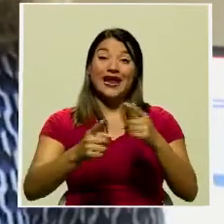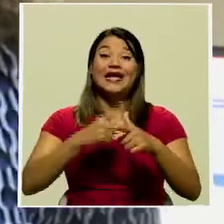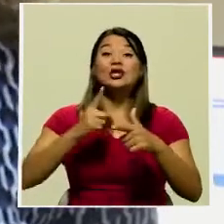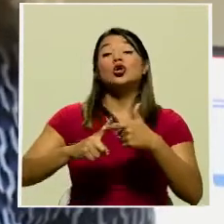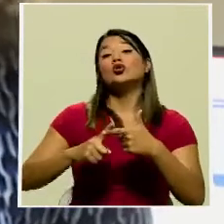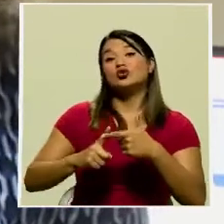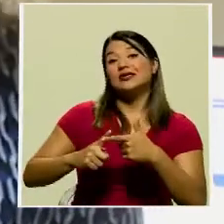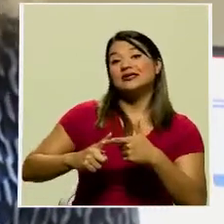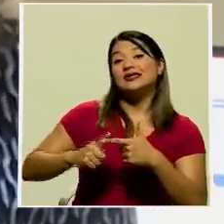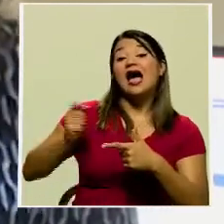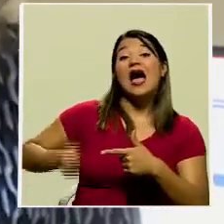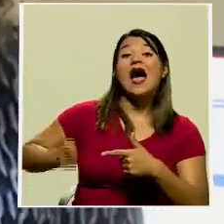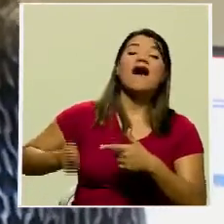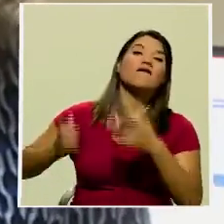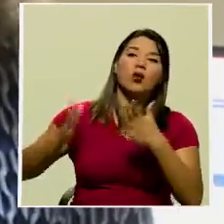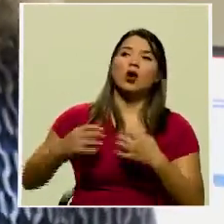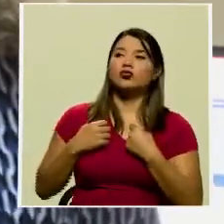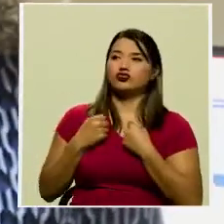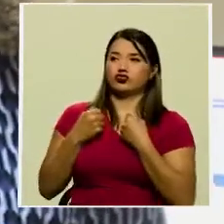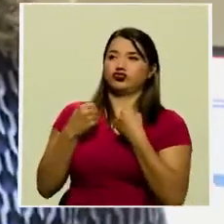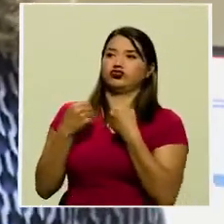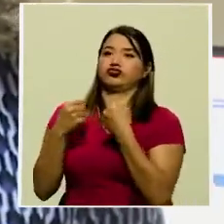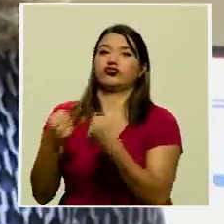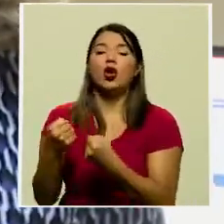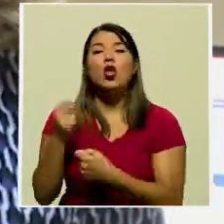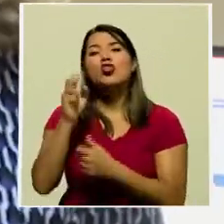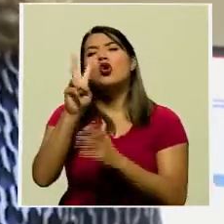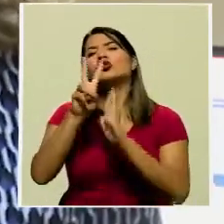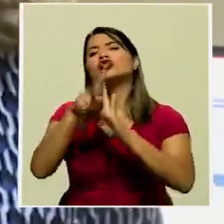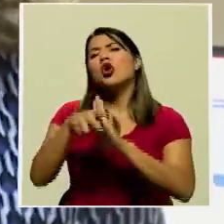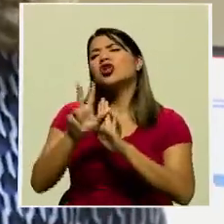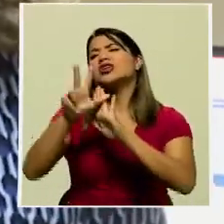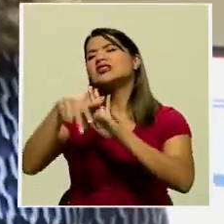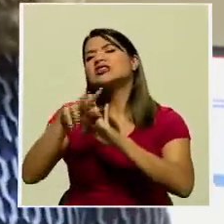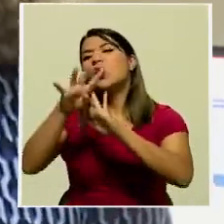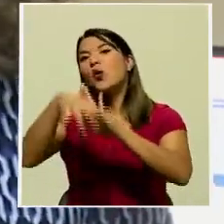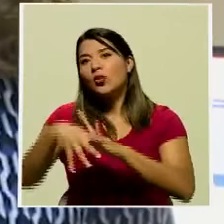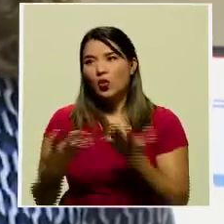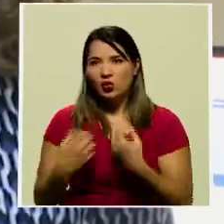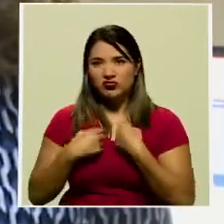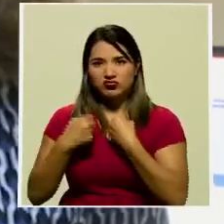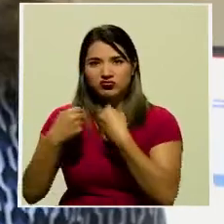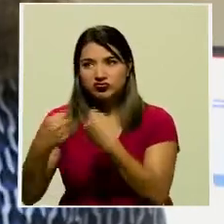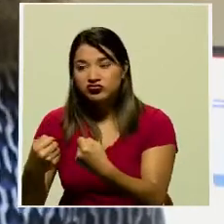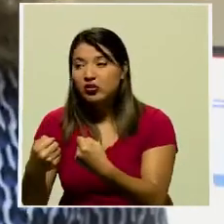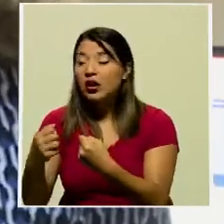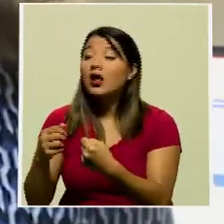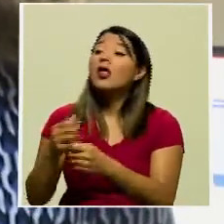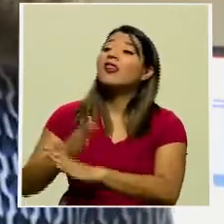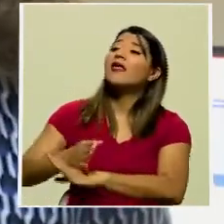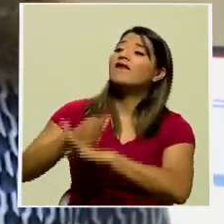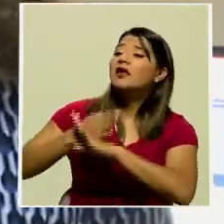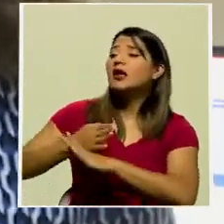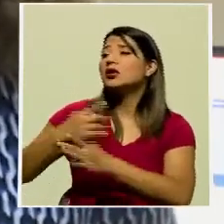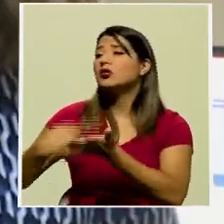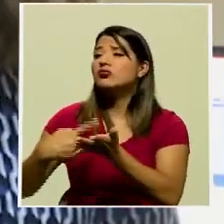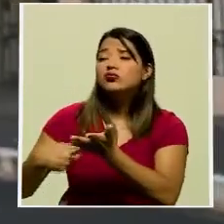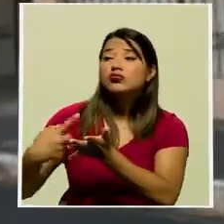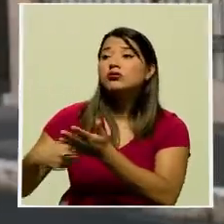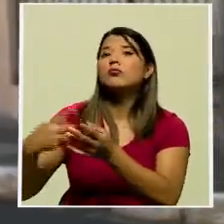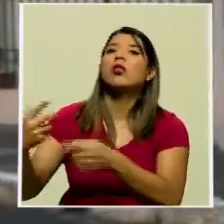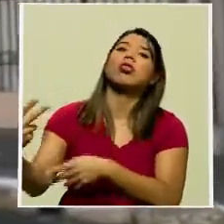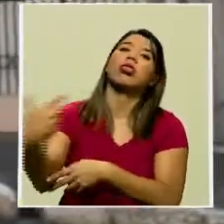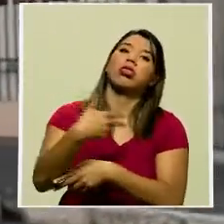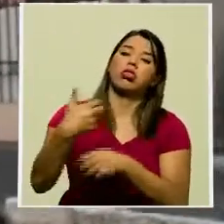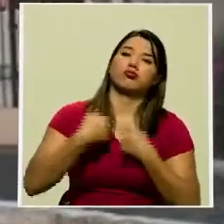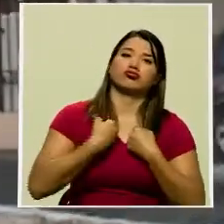la gira 2, 3, 4 horas, van, hacen la representación, el hospedaje y la alimentación la asumen ellos. ¿Qué